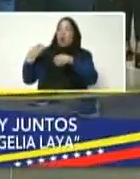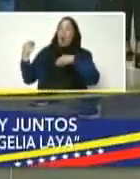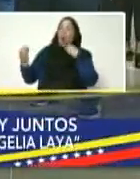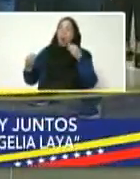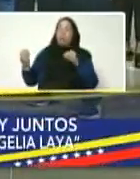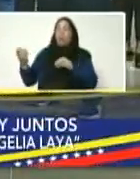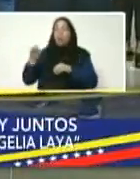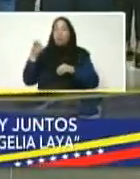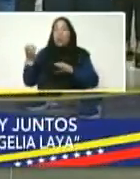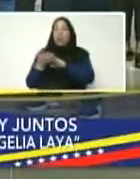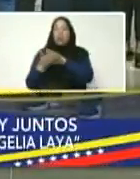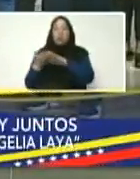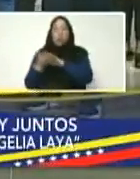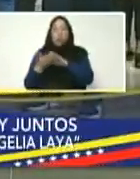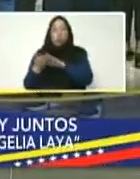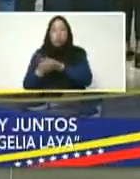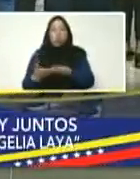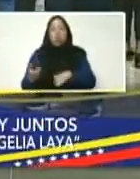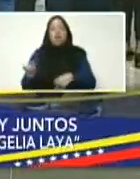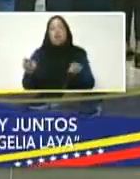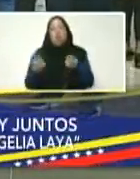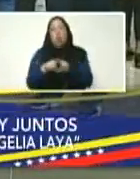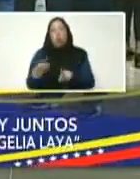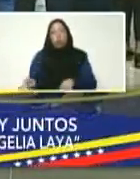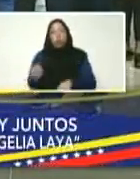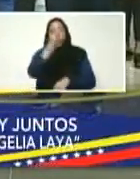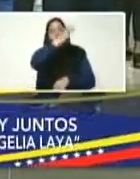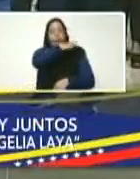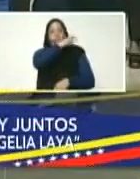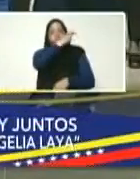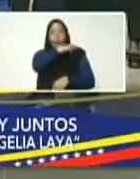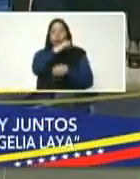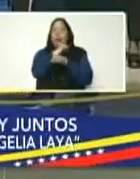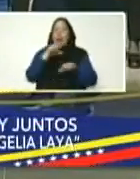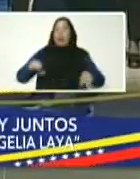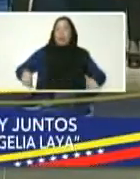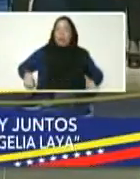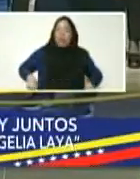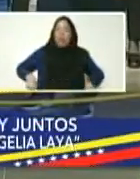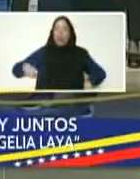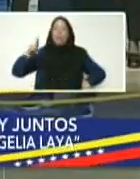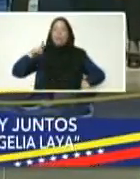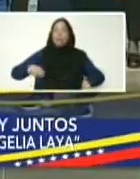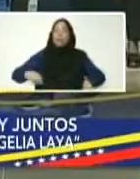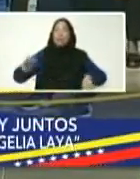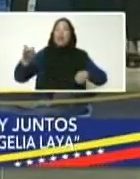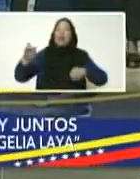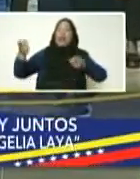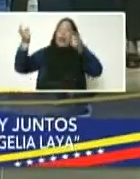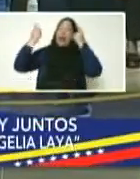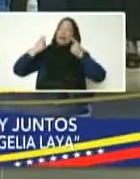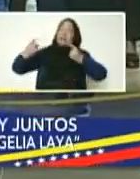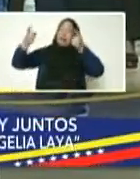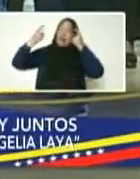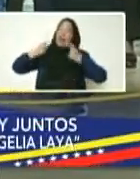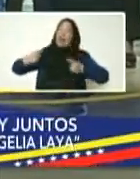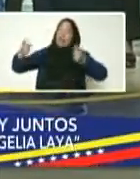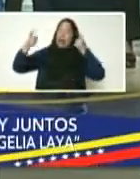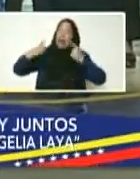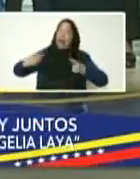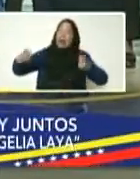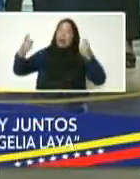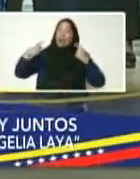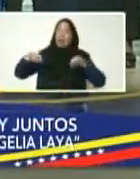nuestro general en jefe Padrino López y la doctrina diaria que usted nos da, enseñanzas, lecciones diarias